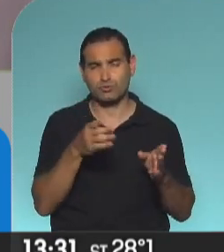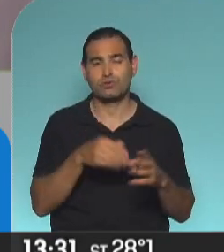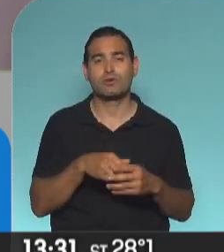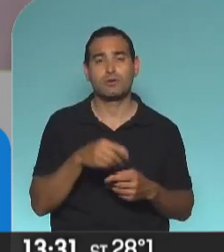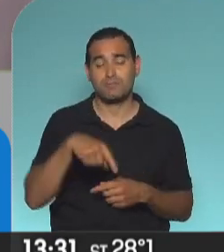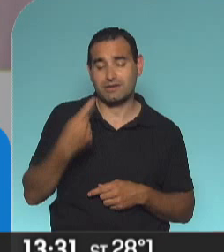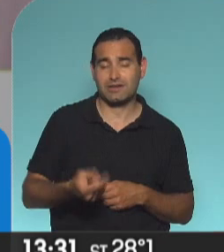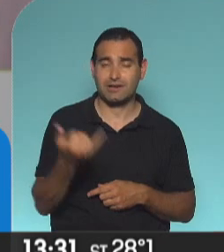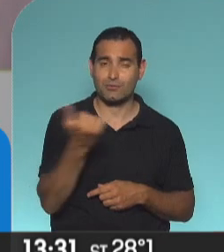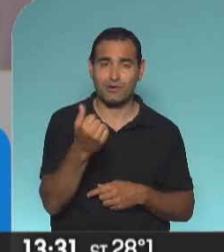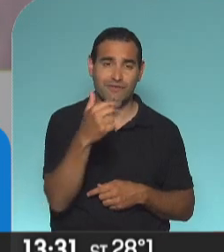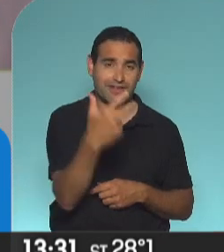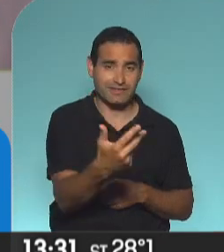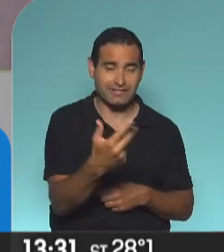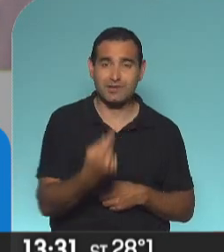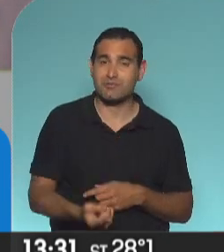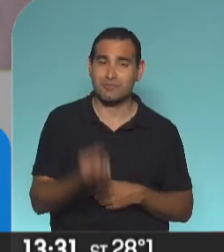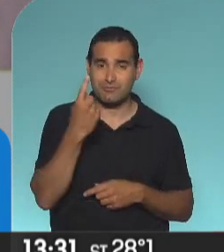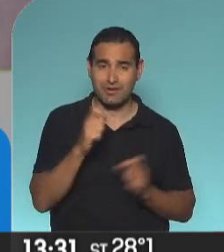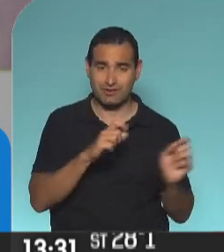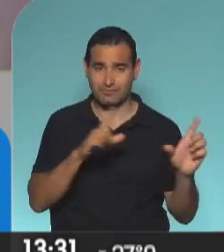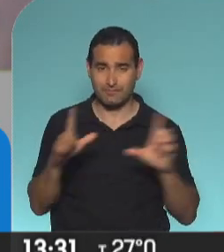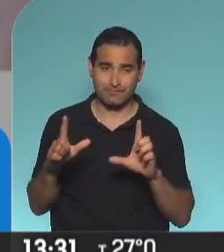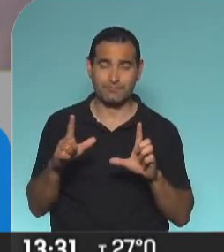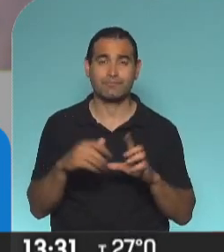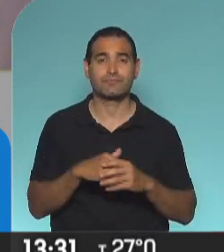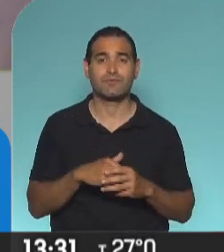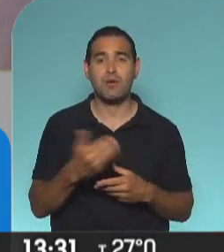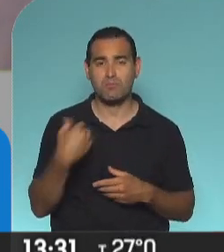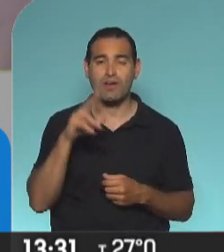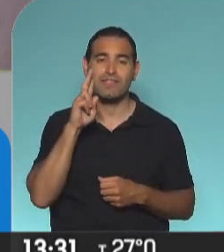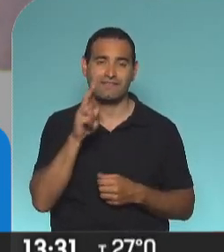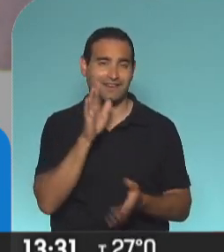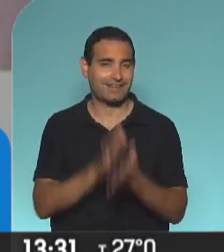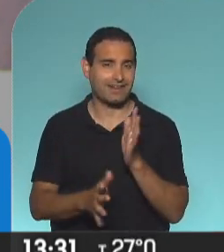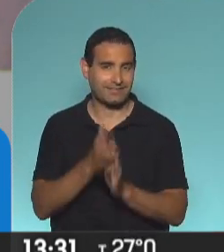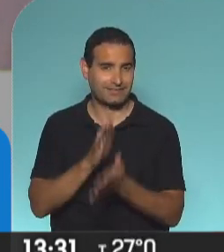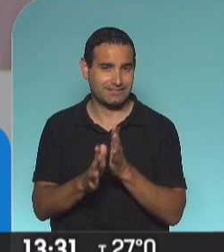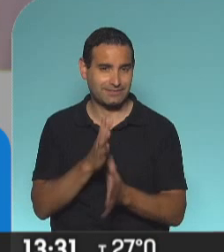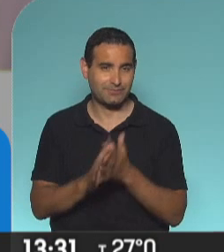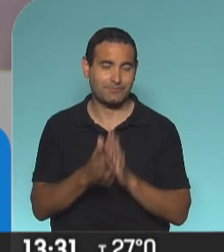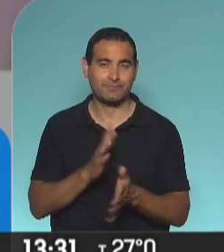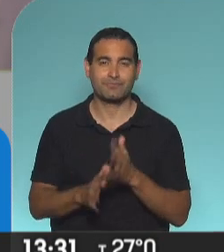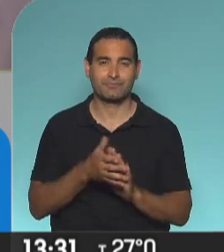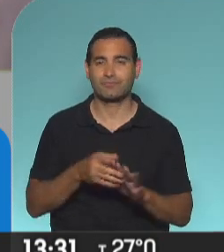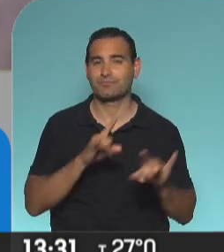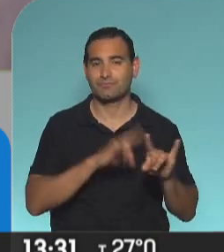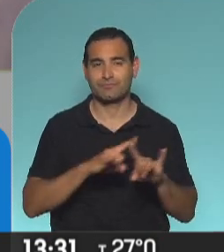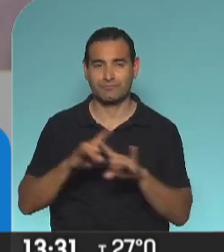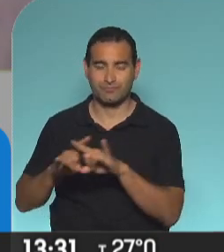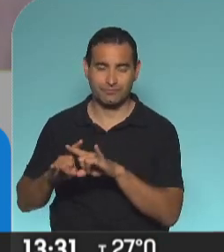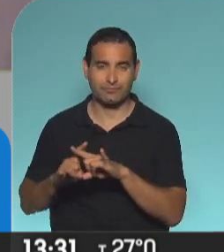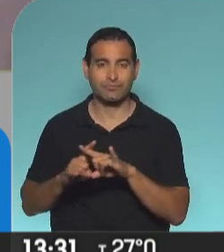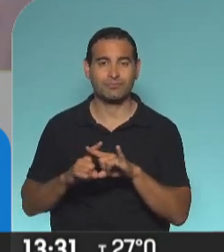jueves 3, va a estrenar el primer unitario, La Materia Oscura, y se va a poder ver gratuitamente a través de la plataforma